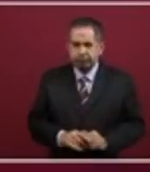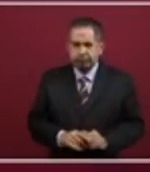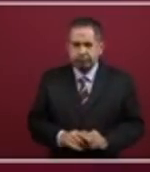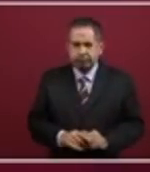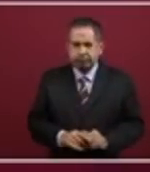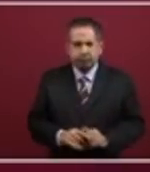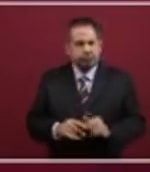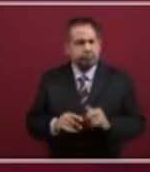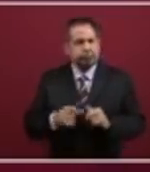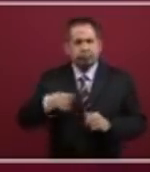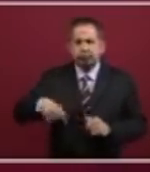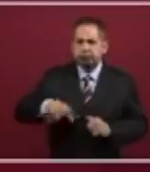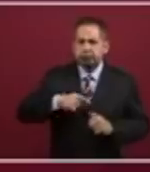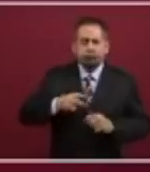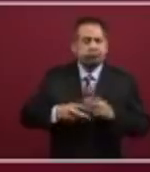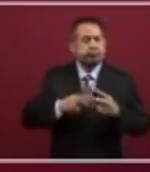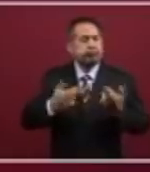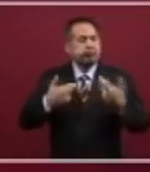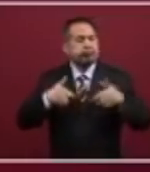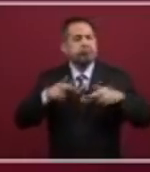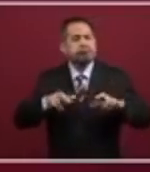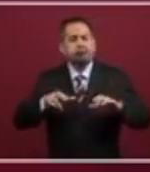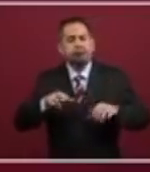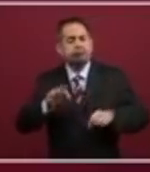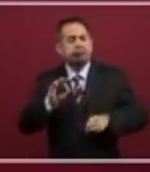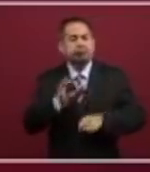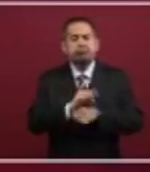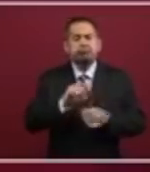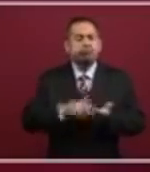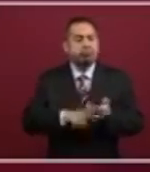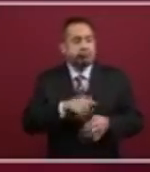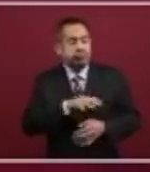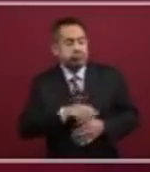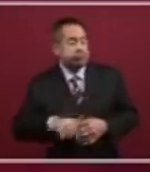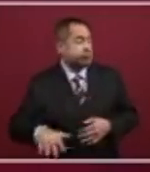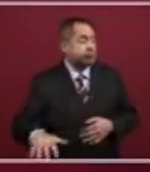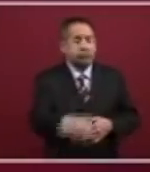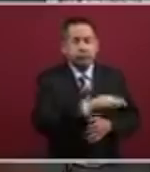Vamos a representar a todas las personas,